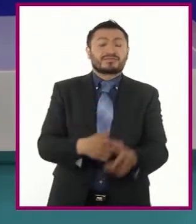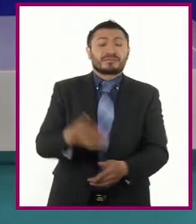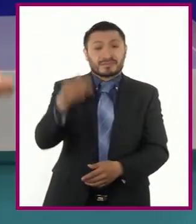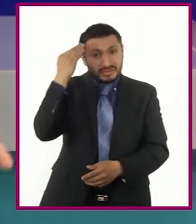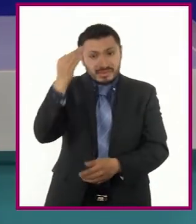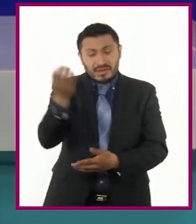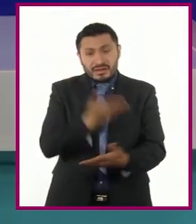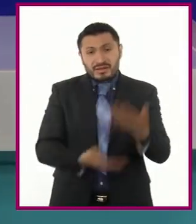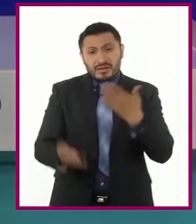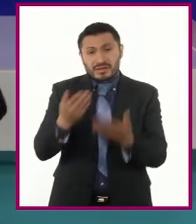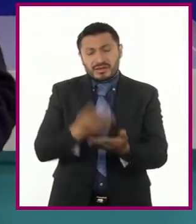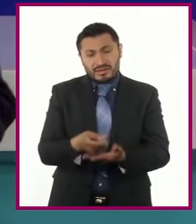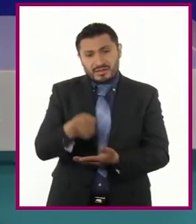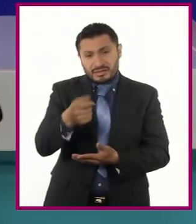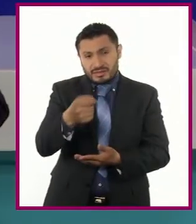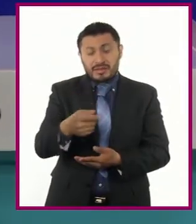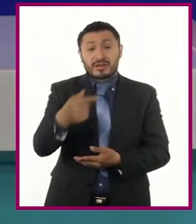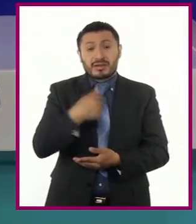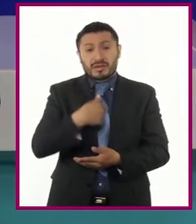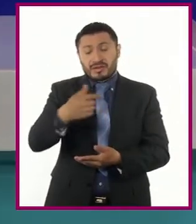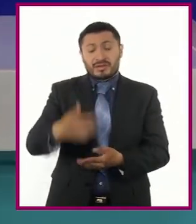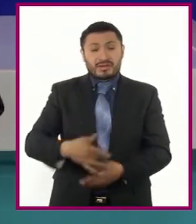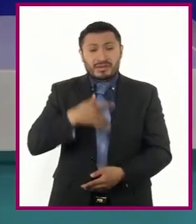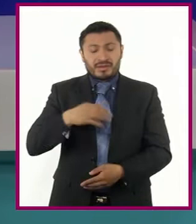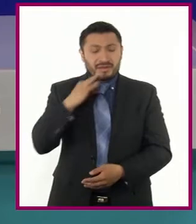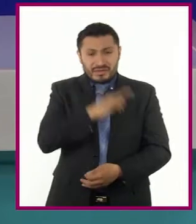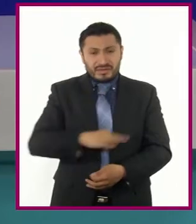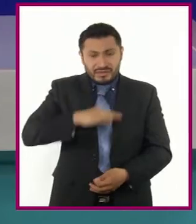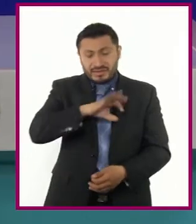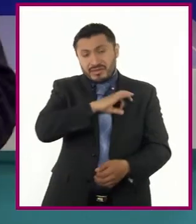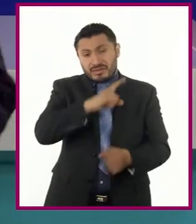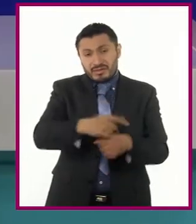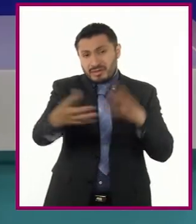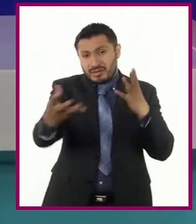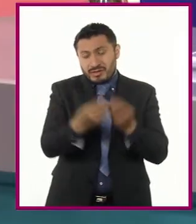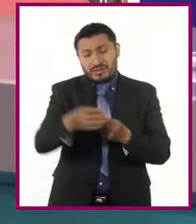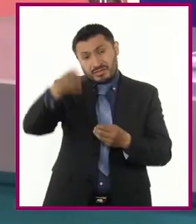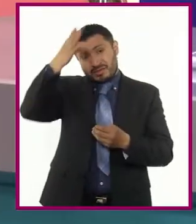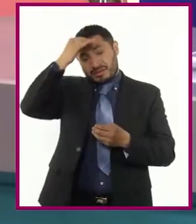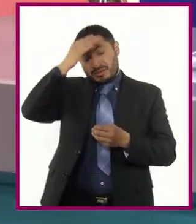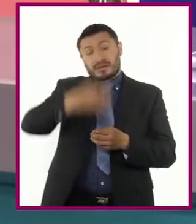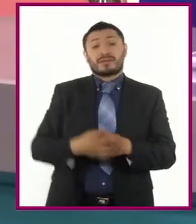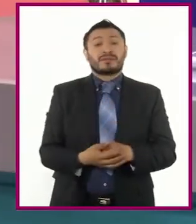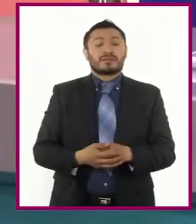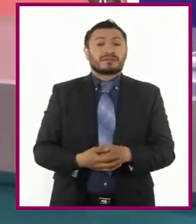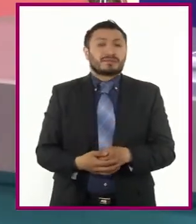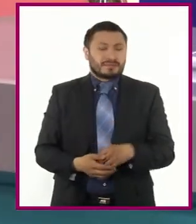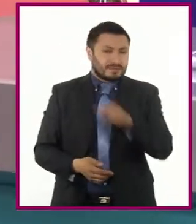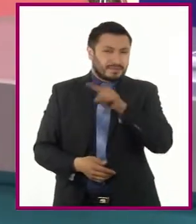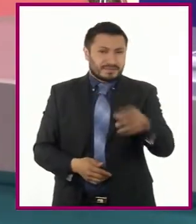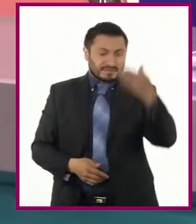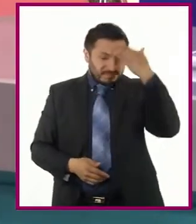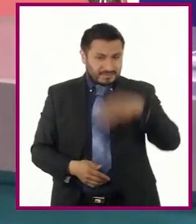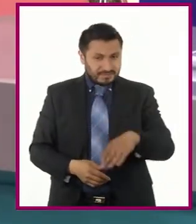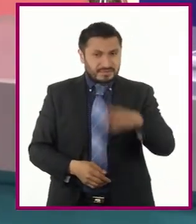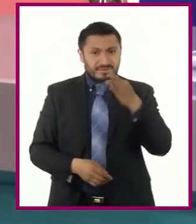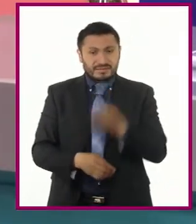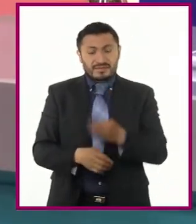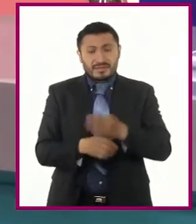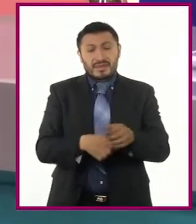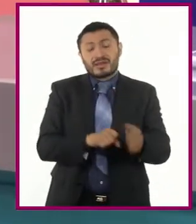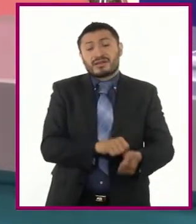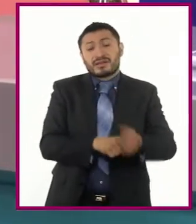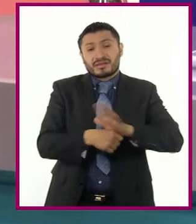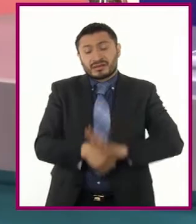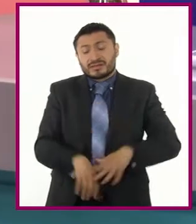con ustedes fue poco, me considero dichosa por la oportunidad de aprender a la par de ustedes. Como saben, en esta emergencia